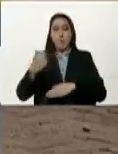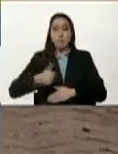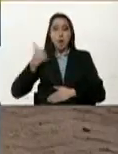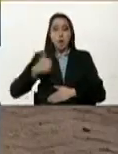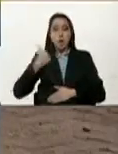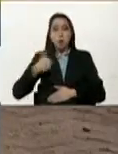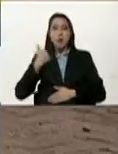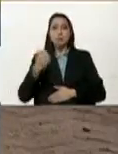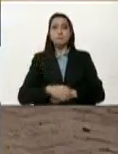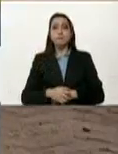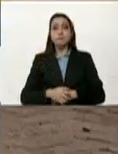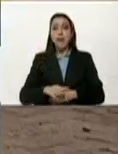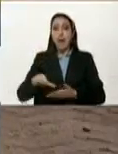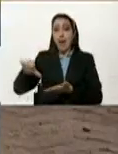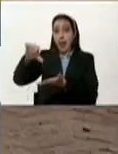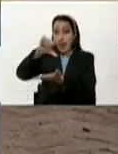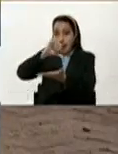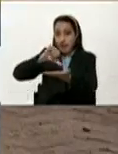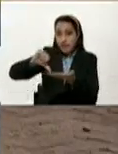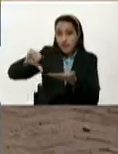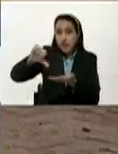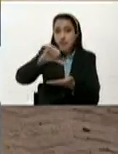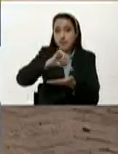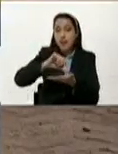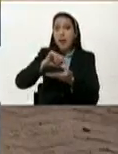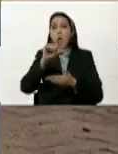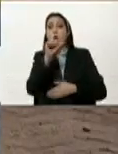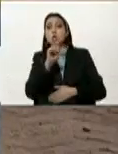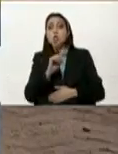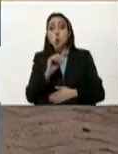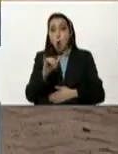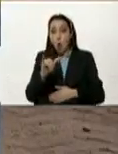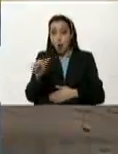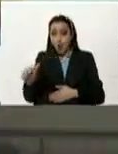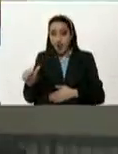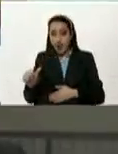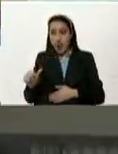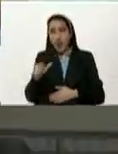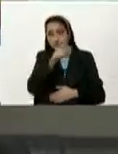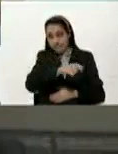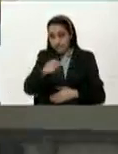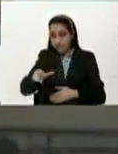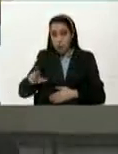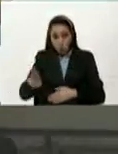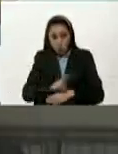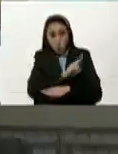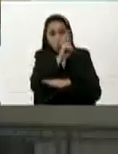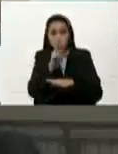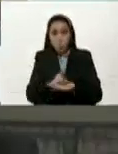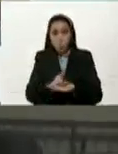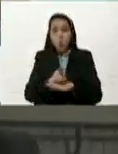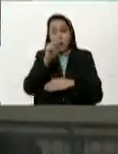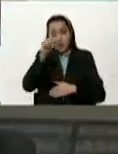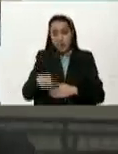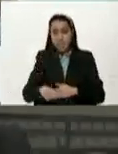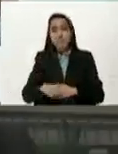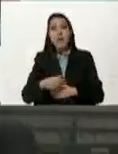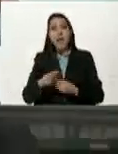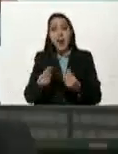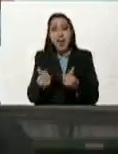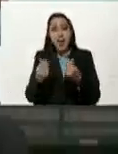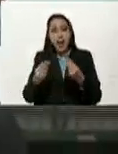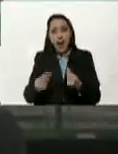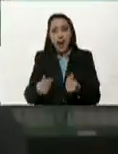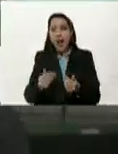el aceite de soya que puede ser utilizada para el consumo humano la grasa de soya y la